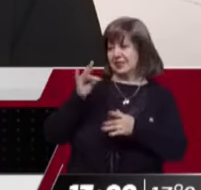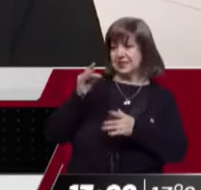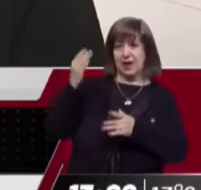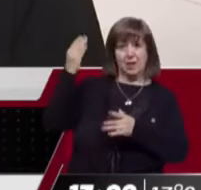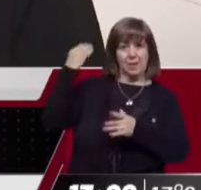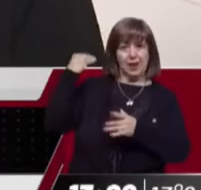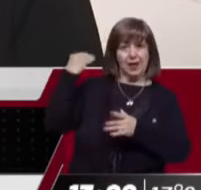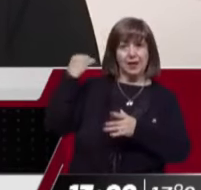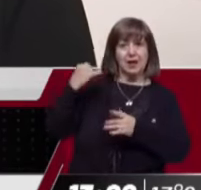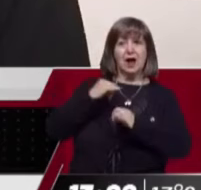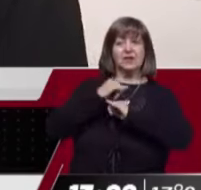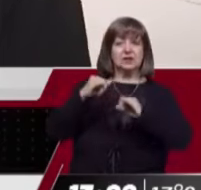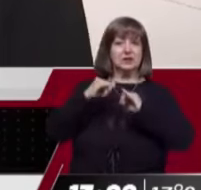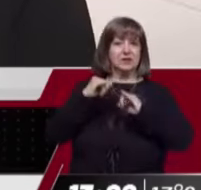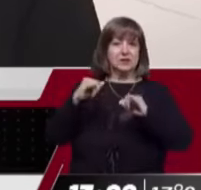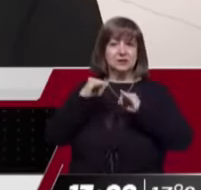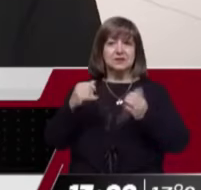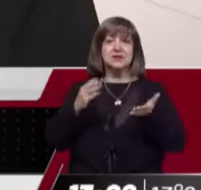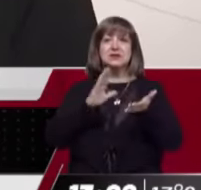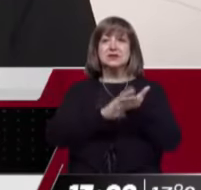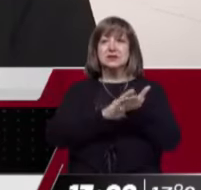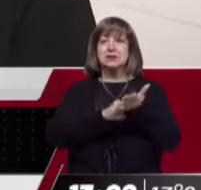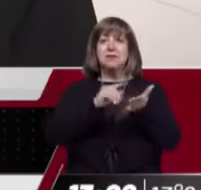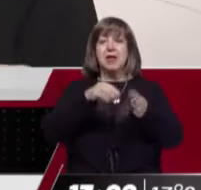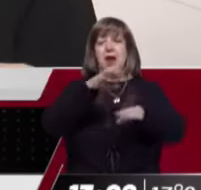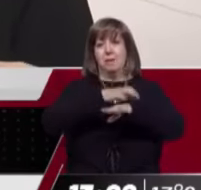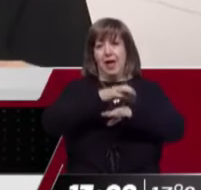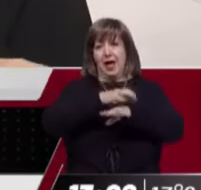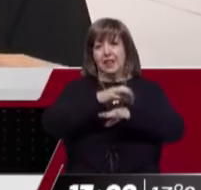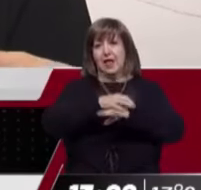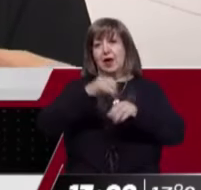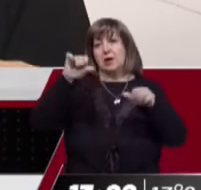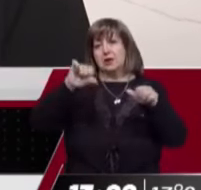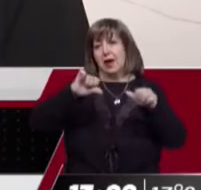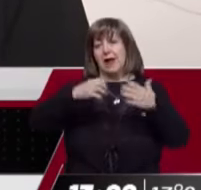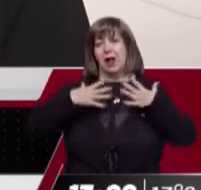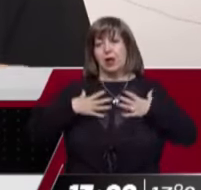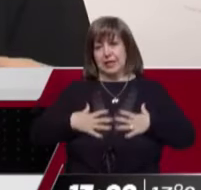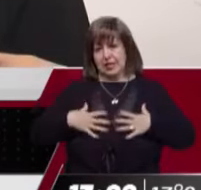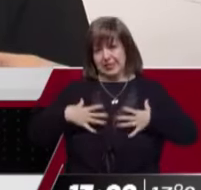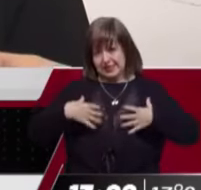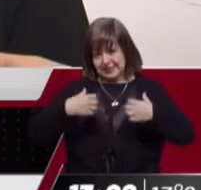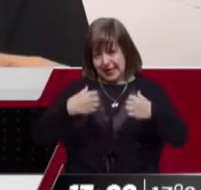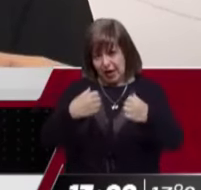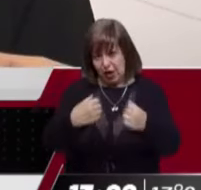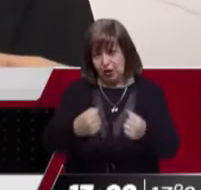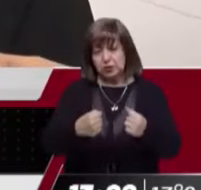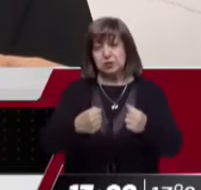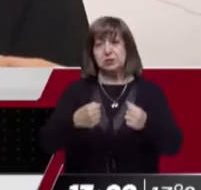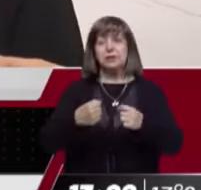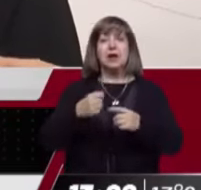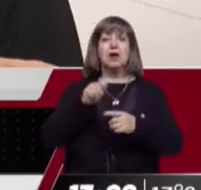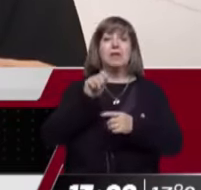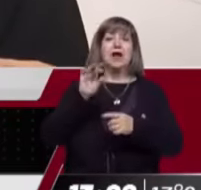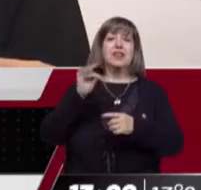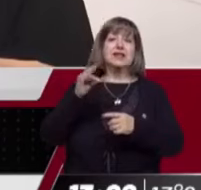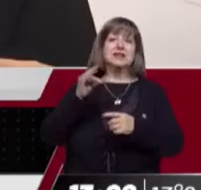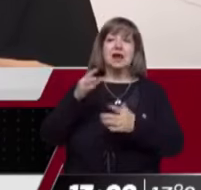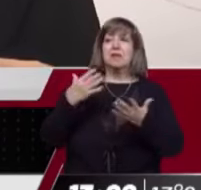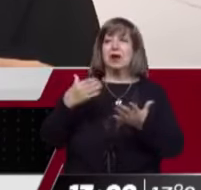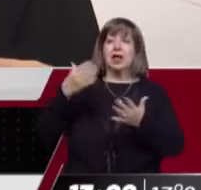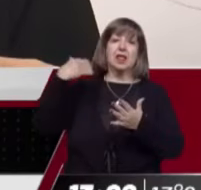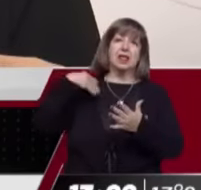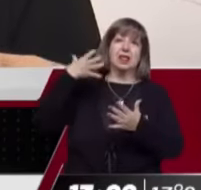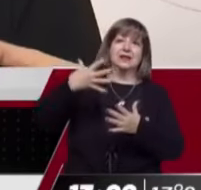la Fiscalía comenzó a tener parte en el asunto y a realizar todos los actos necesarios. Pero ya estamos hablando de diciembre, después de llevar 5 o 7